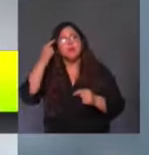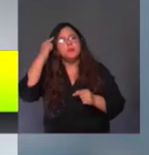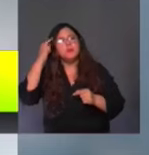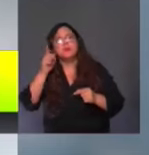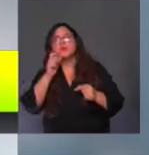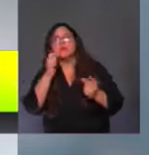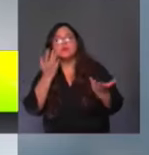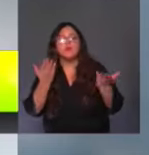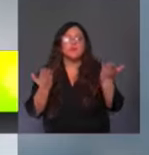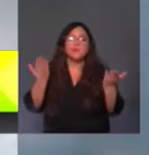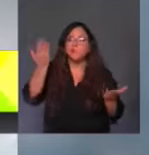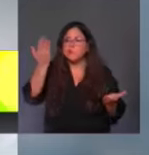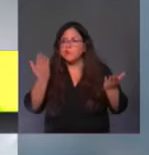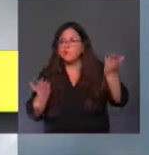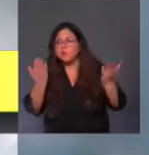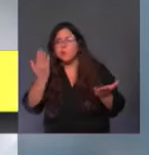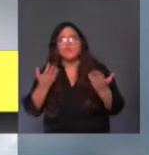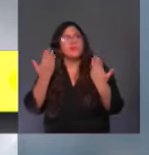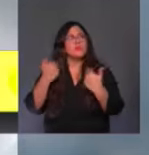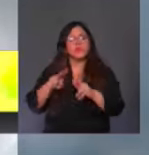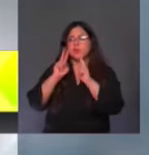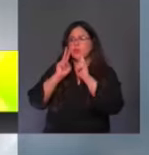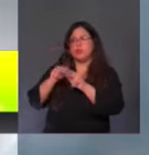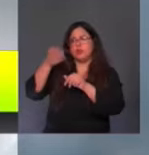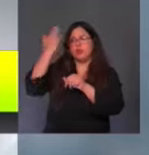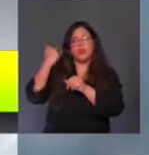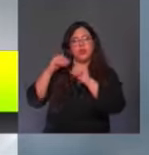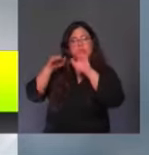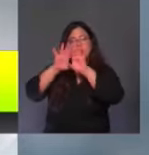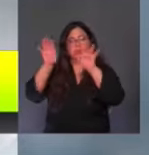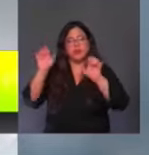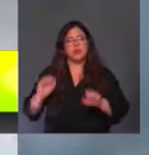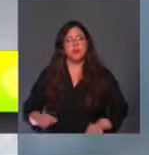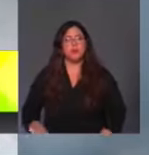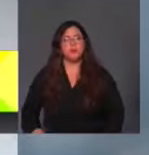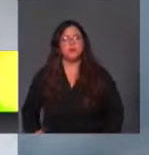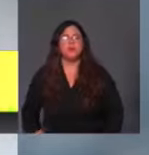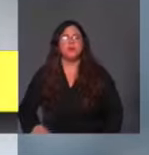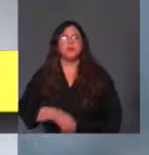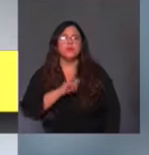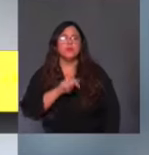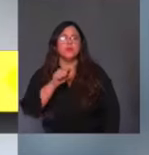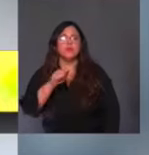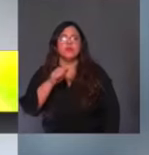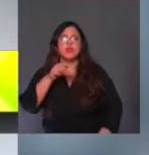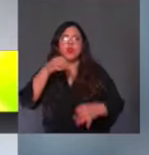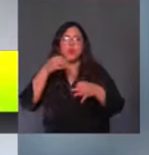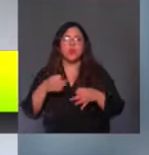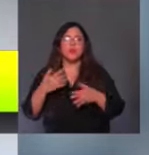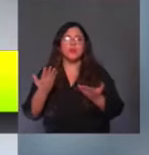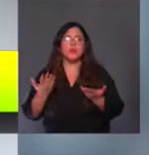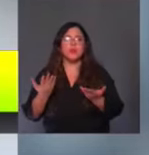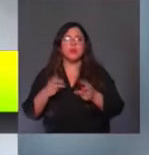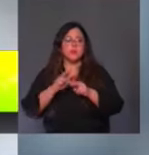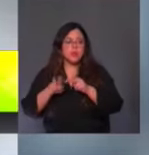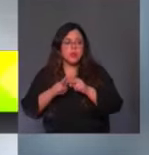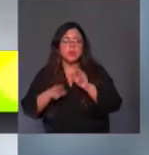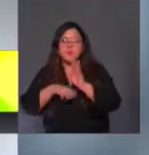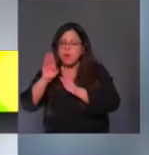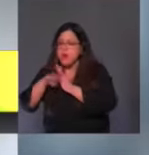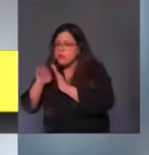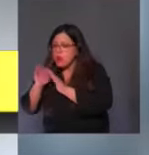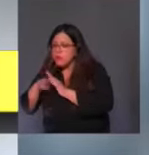finalmente. Es lo que ha ocurrido en todas las elecciones donde hemos usado este sistema. Sí, y que en definitiva luego más correcciones